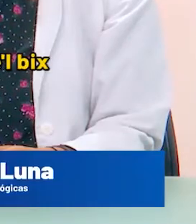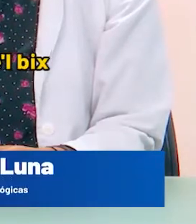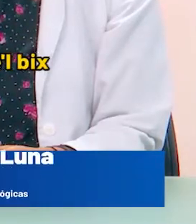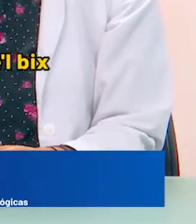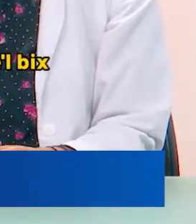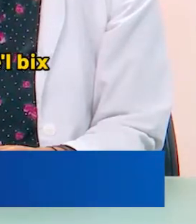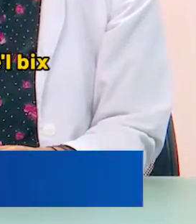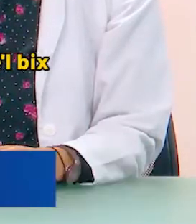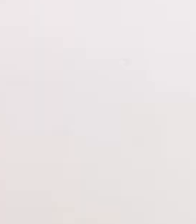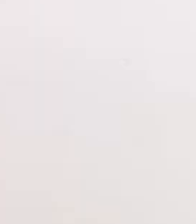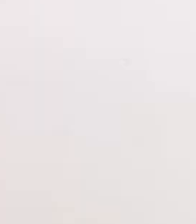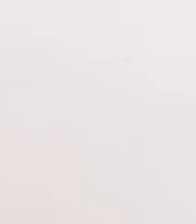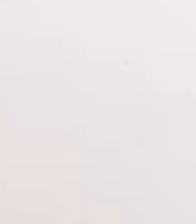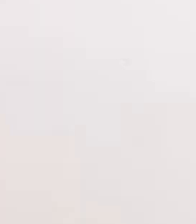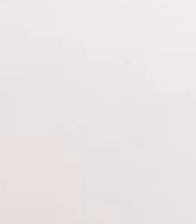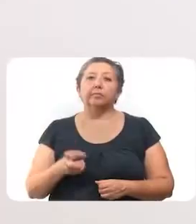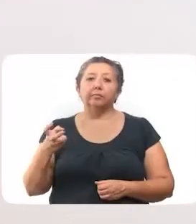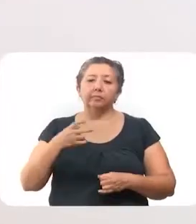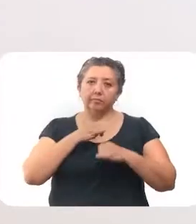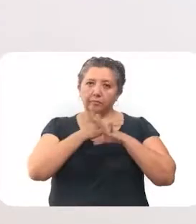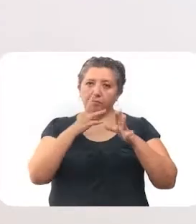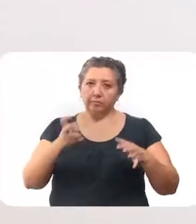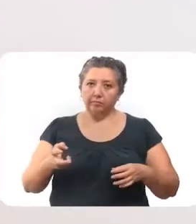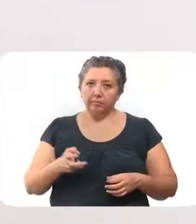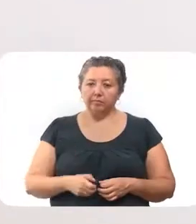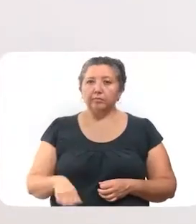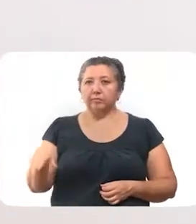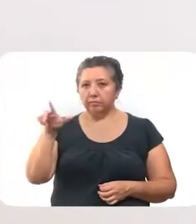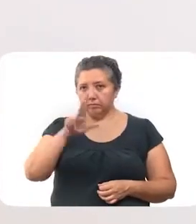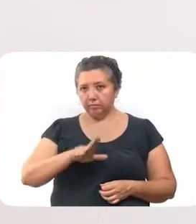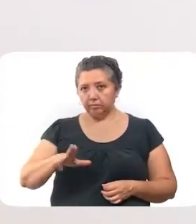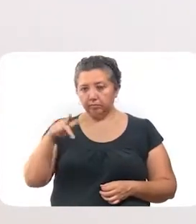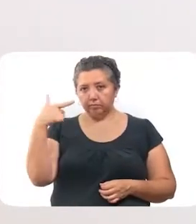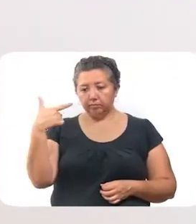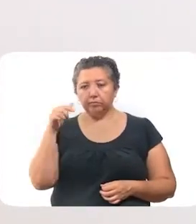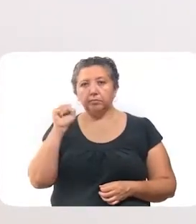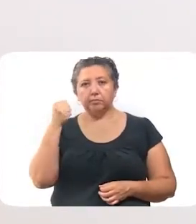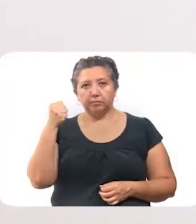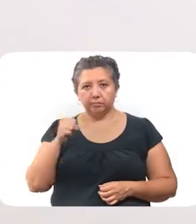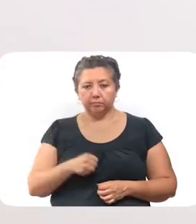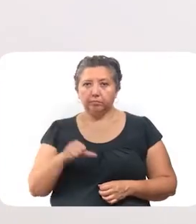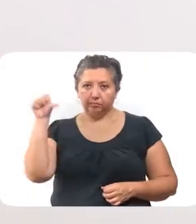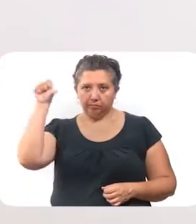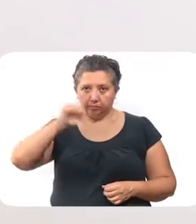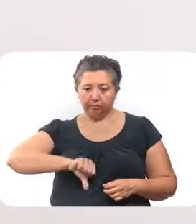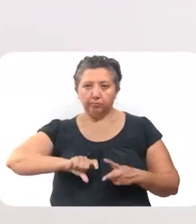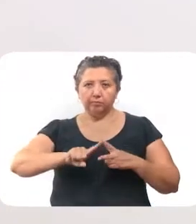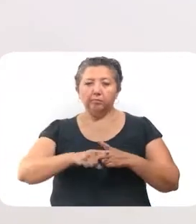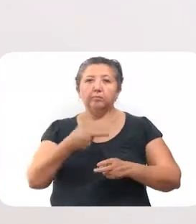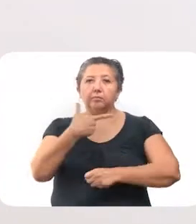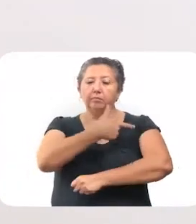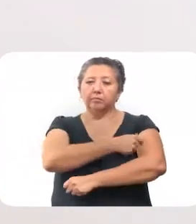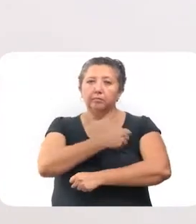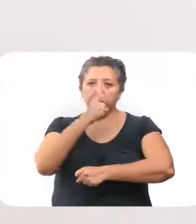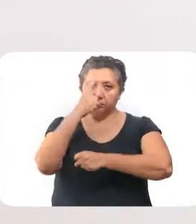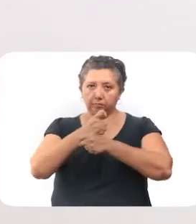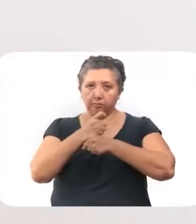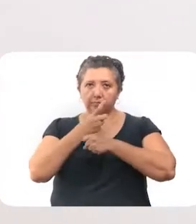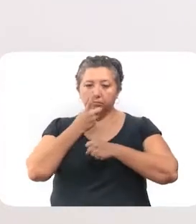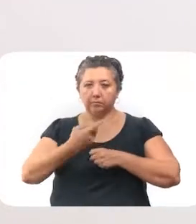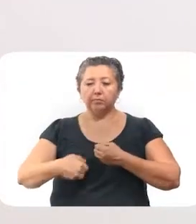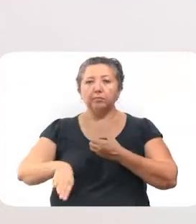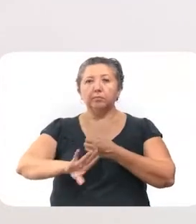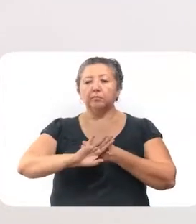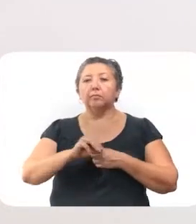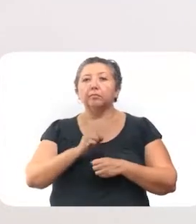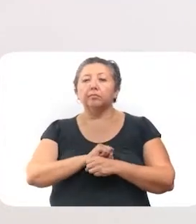favor. Gracias, doctora Anaí. Este es el parte médico de este martes 7 de septiembre. Hoy arrancó la vacunación de la primera dosis